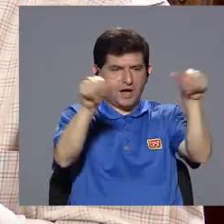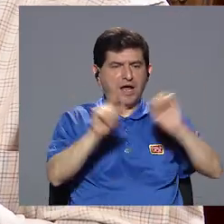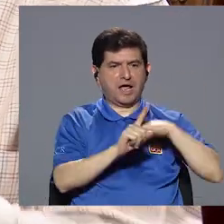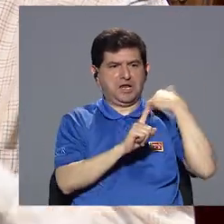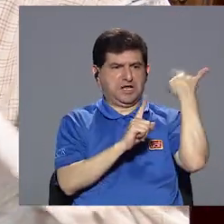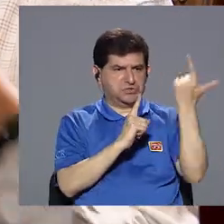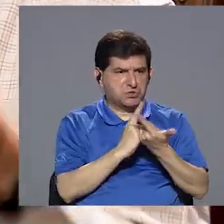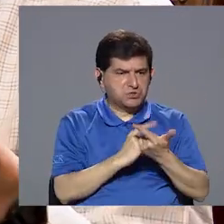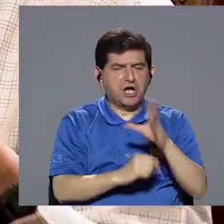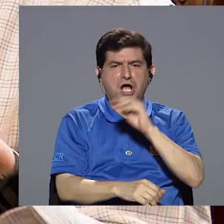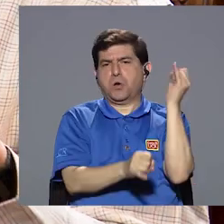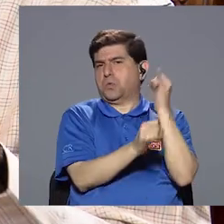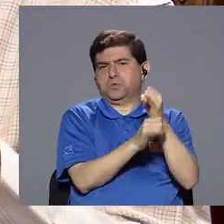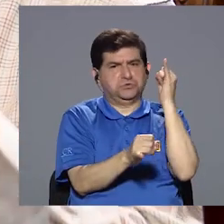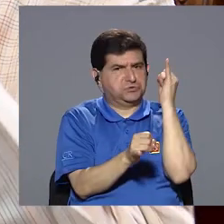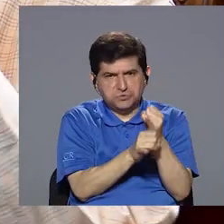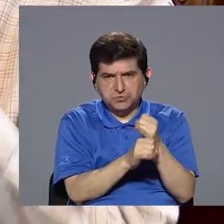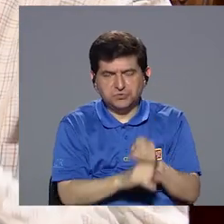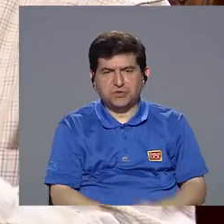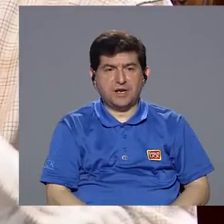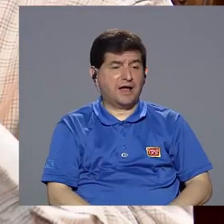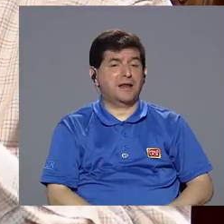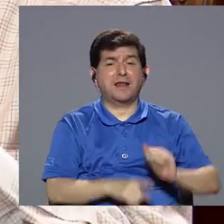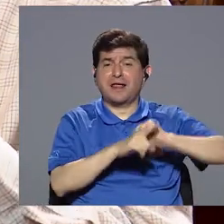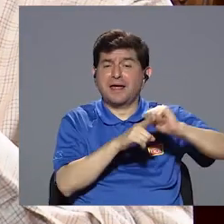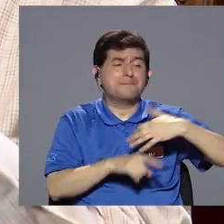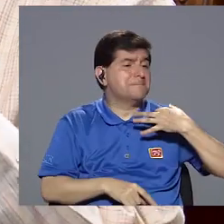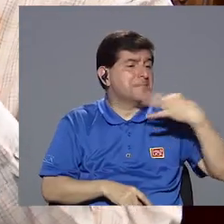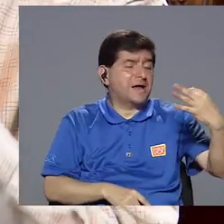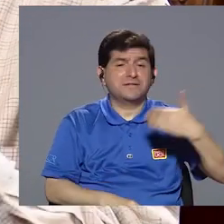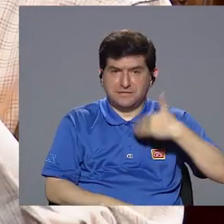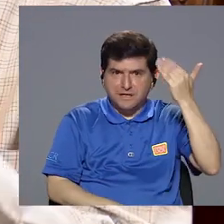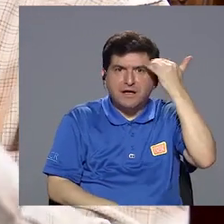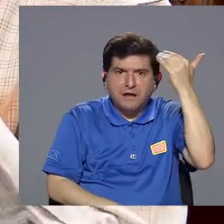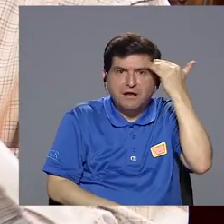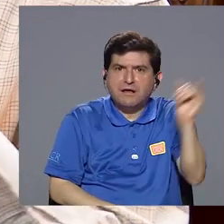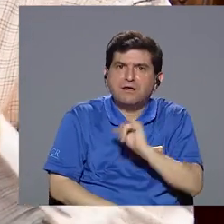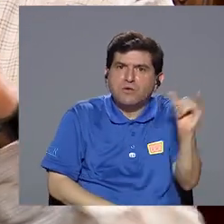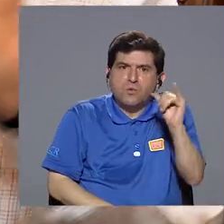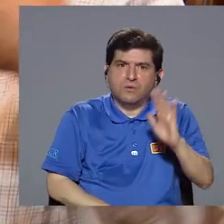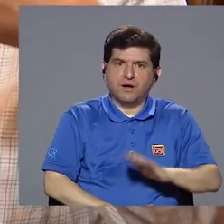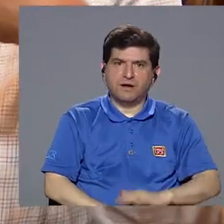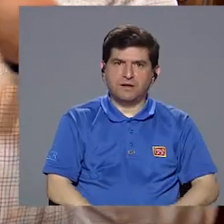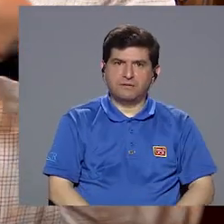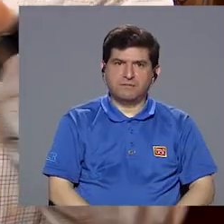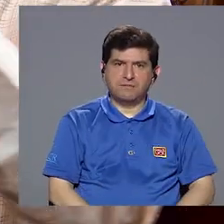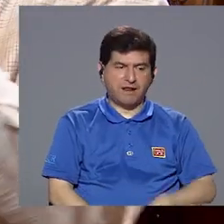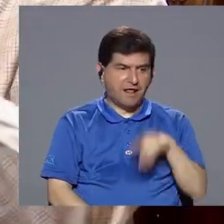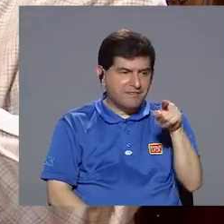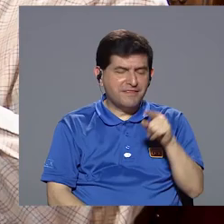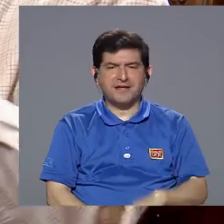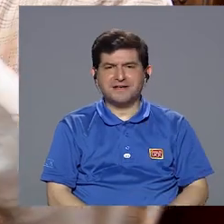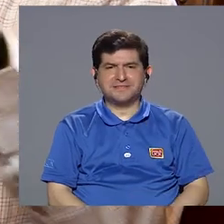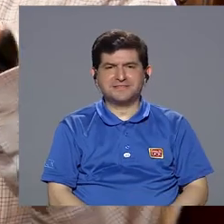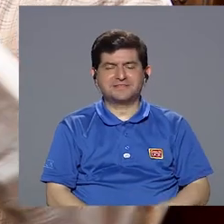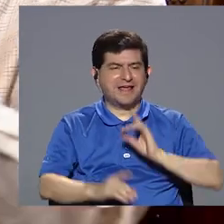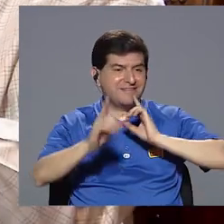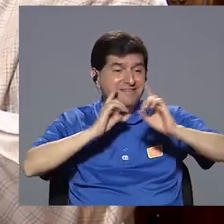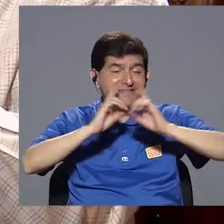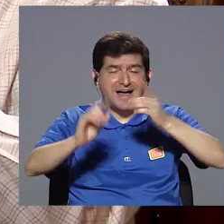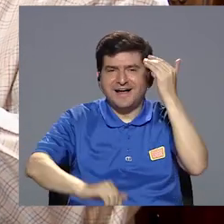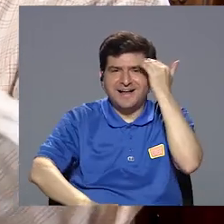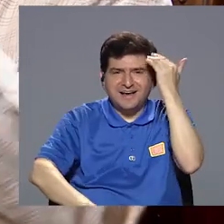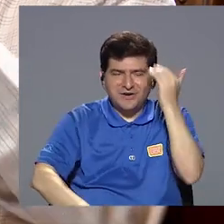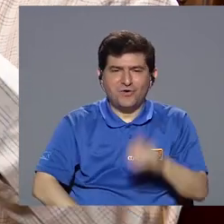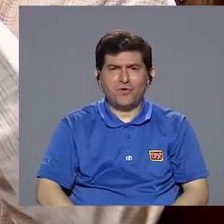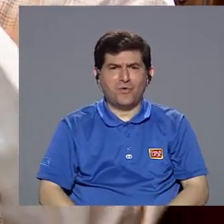los sectores sociales o los sectores institucionales que en su praxis cotidiana generan conocimiento también entonces de ese encuentro de ese diálogo